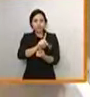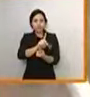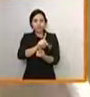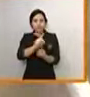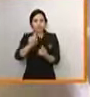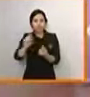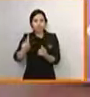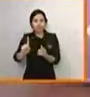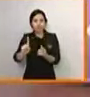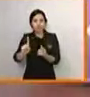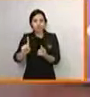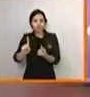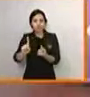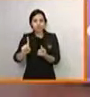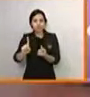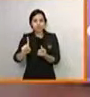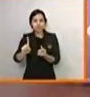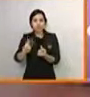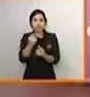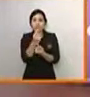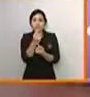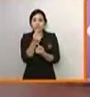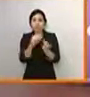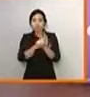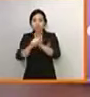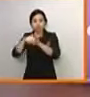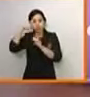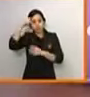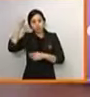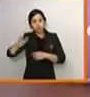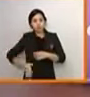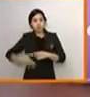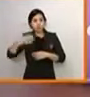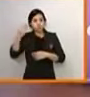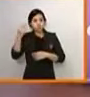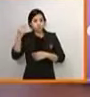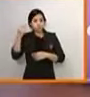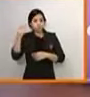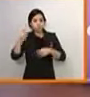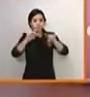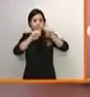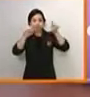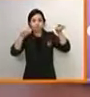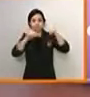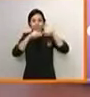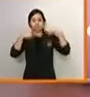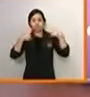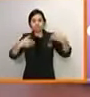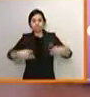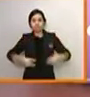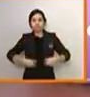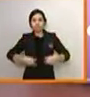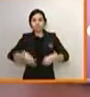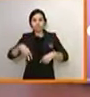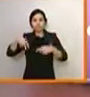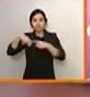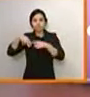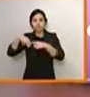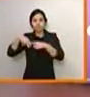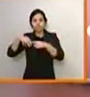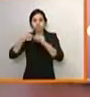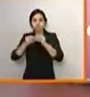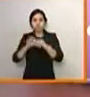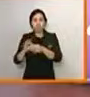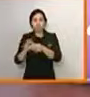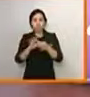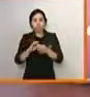1. Número ganador para la diaria 11 con su símbolo de sueños, perro. En el cuadro del cuerpo lo van a ubicar por el talón de Aquiles, números